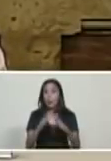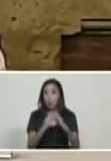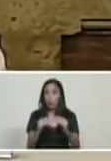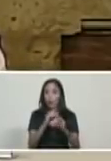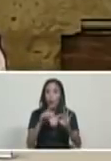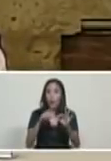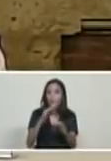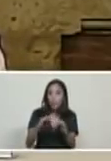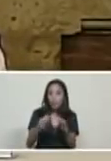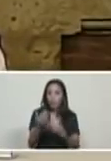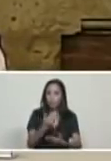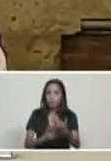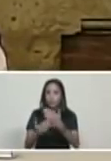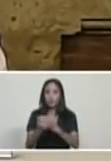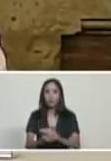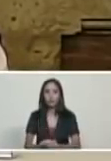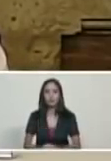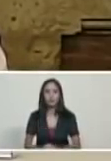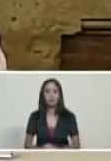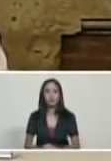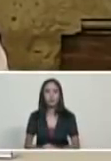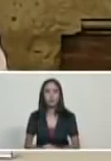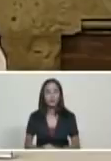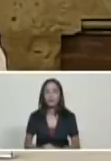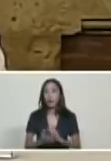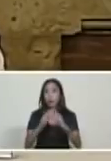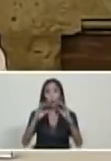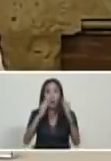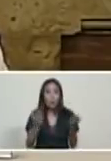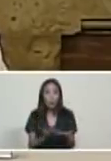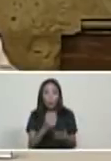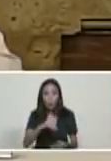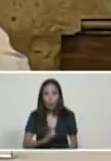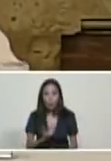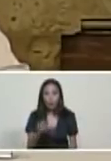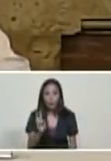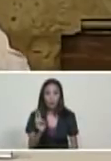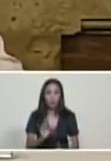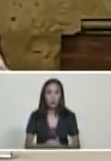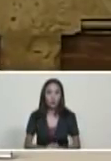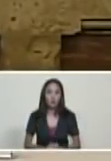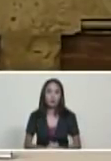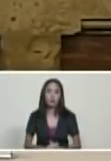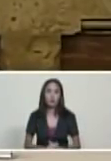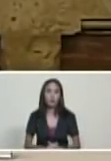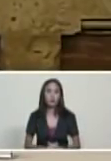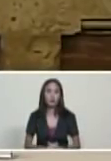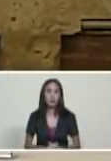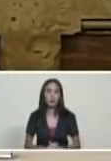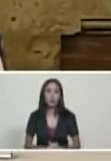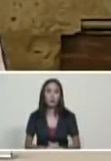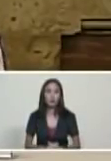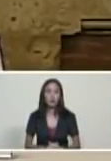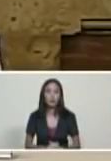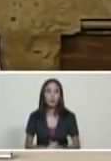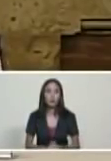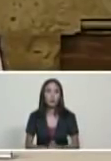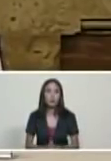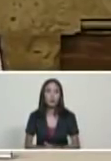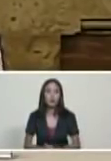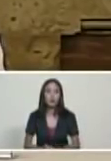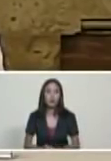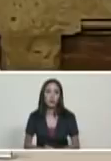para utilizar como divisa convertible al mundo de Venezuela. Es una creación venezolana, sustentada